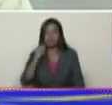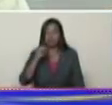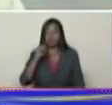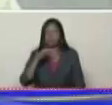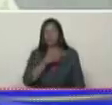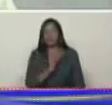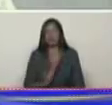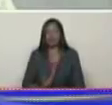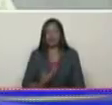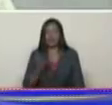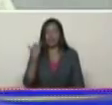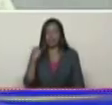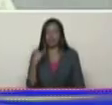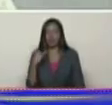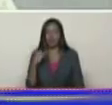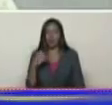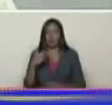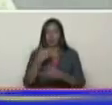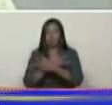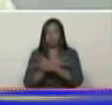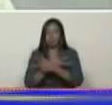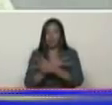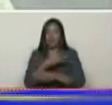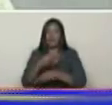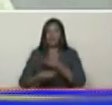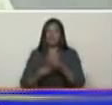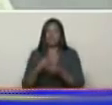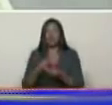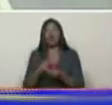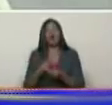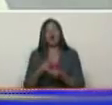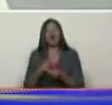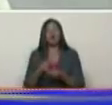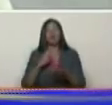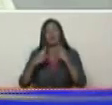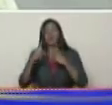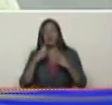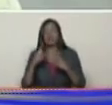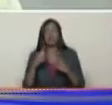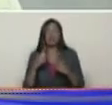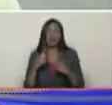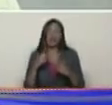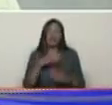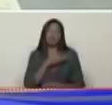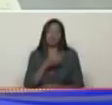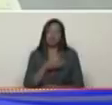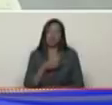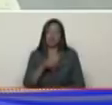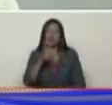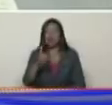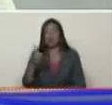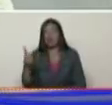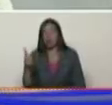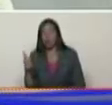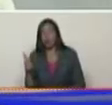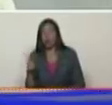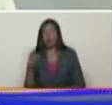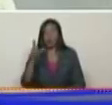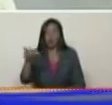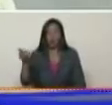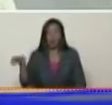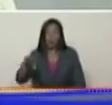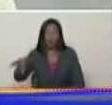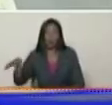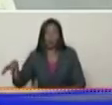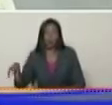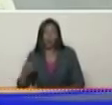una videoconferencia con todos los equipos de políticas sociales en cada uno de los estados. Y hoy le pedimos que estén reunidos en